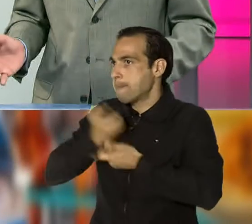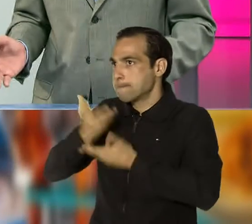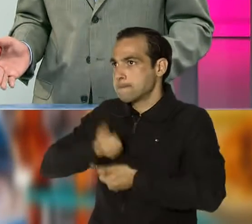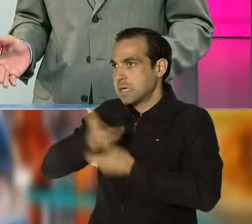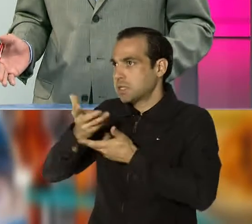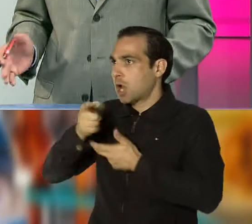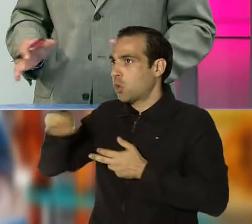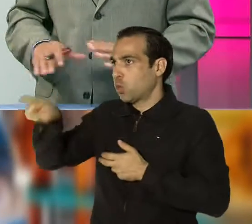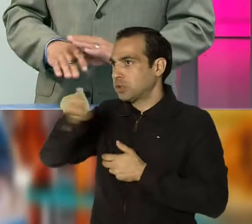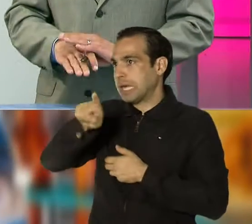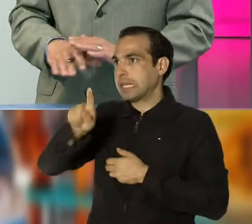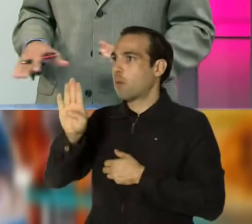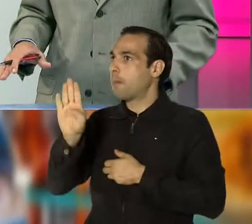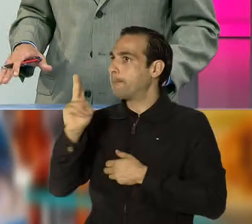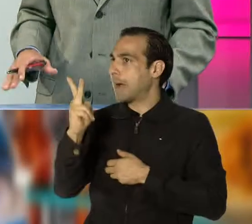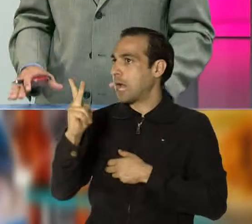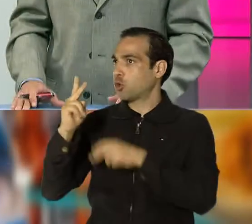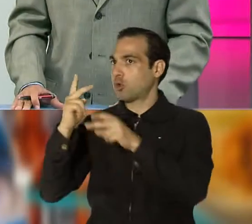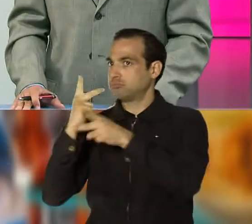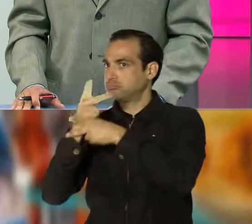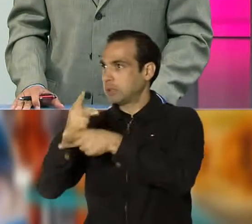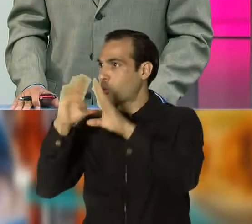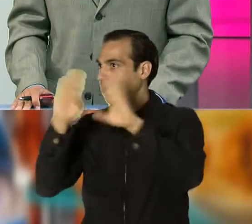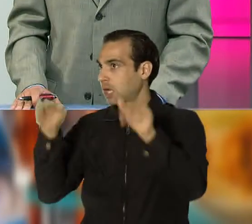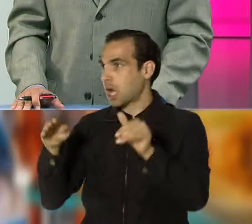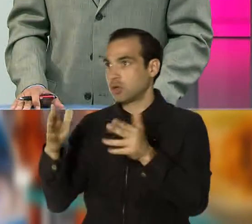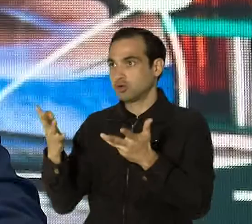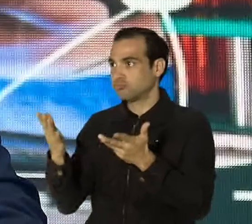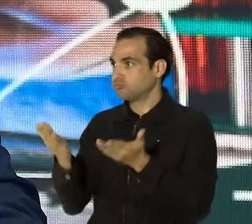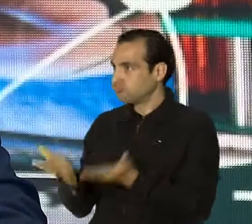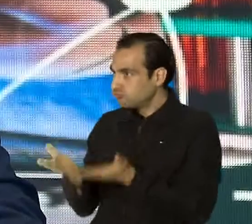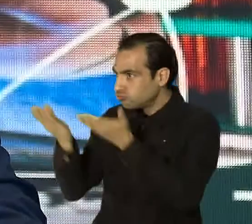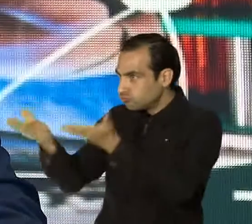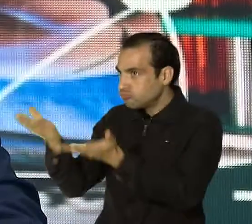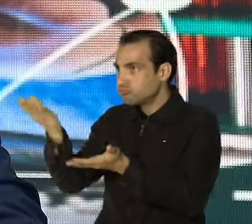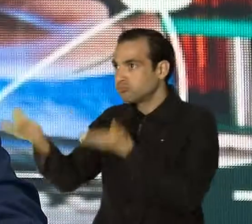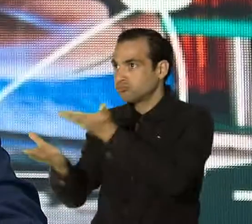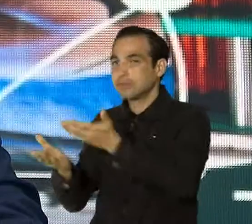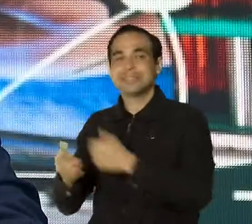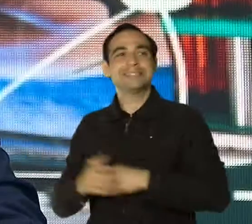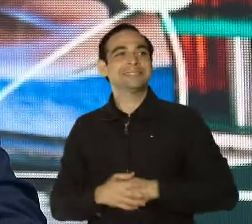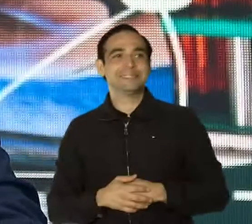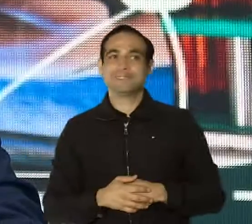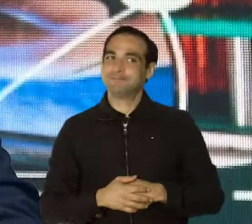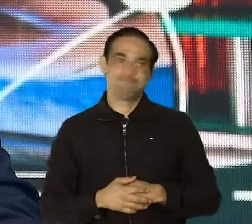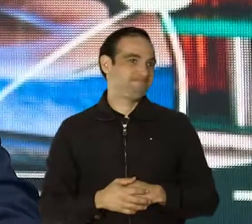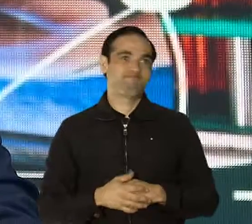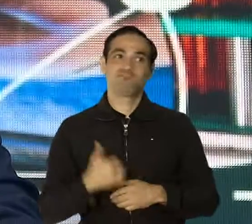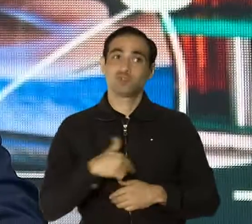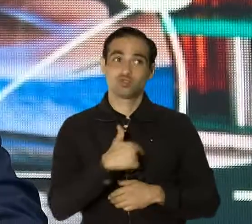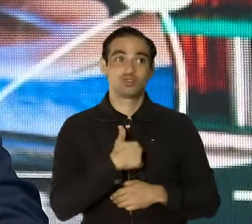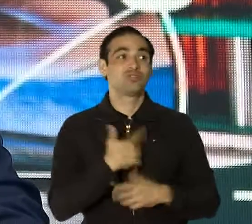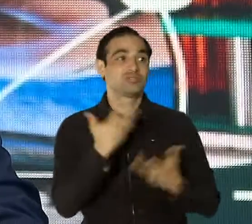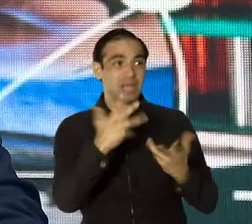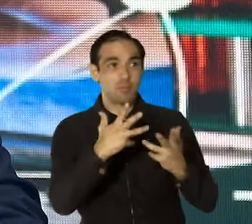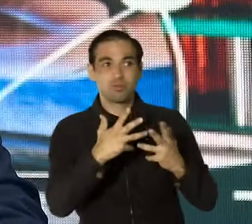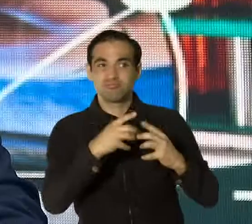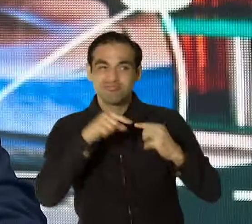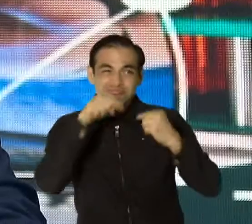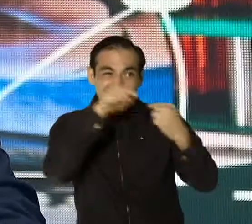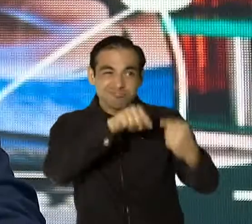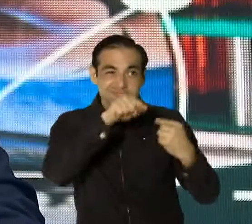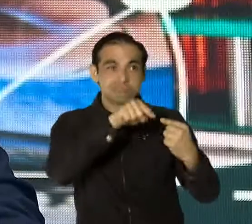sus recomendaciones, ¿o ya eso es final y firme? No, estamos cabildeando en varios sectores para que llegara a un happy